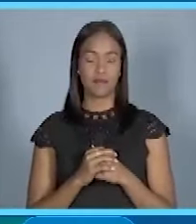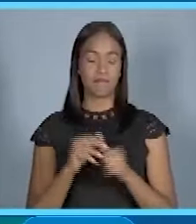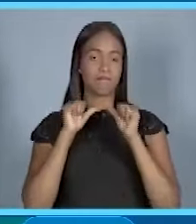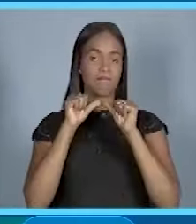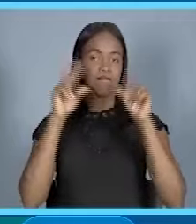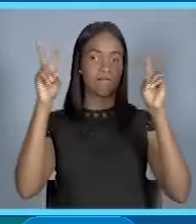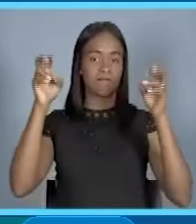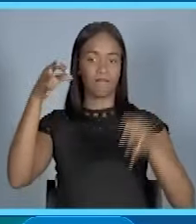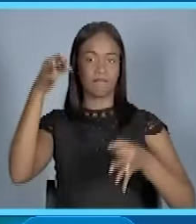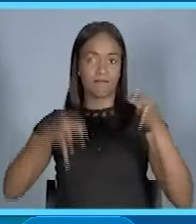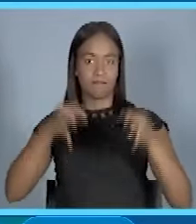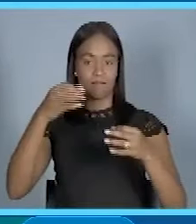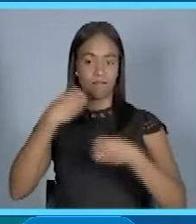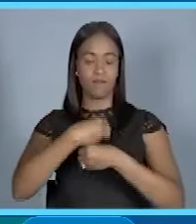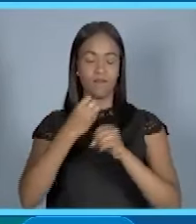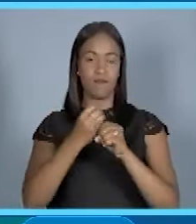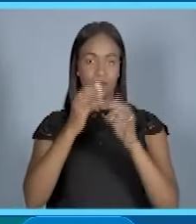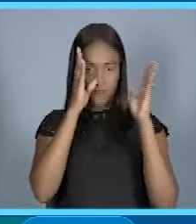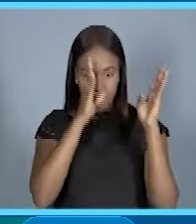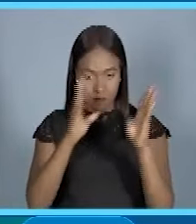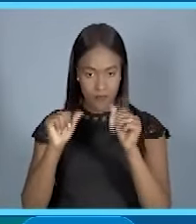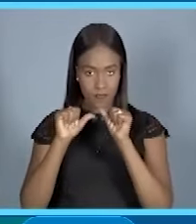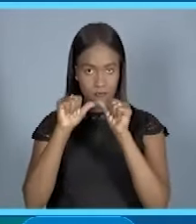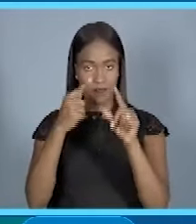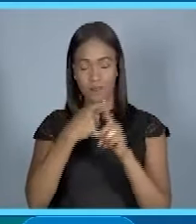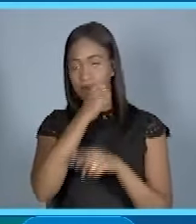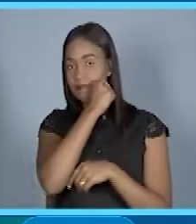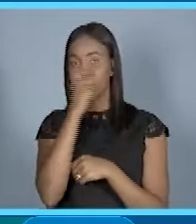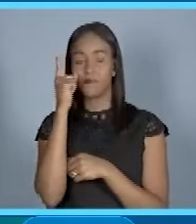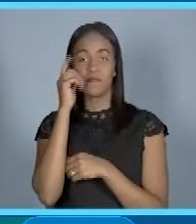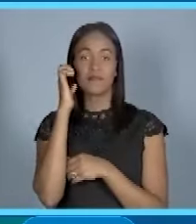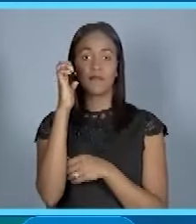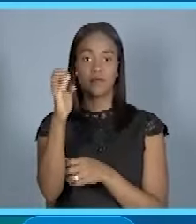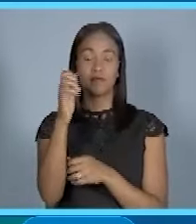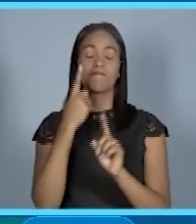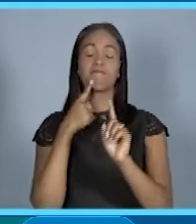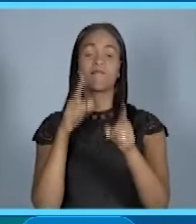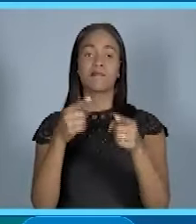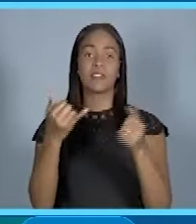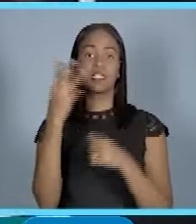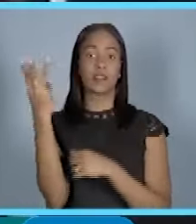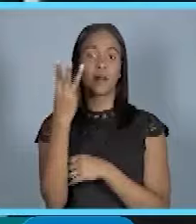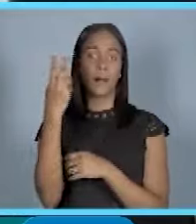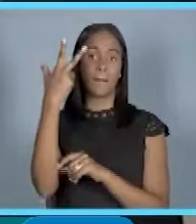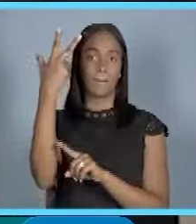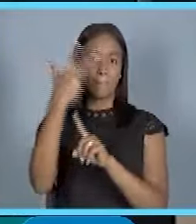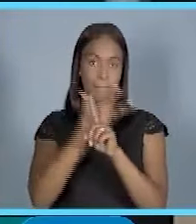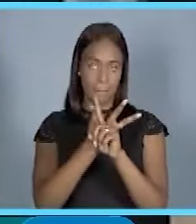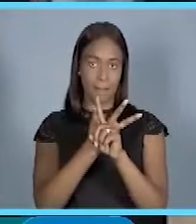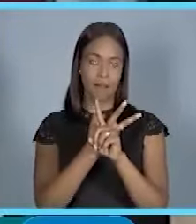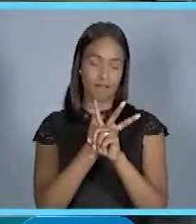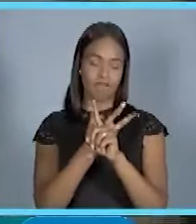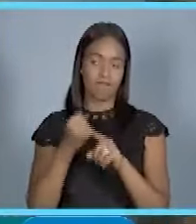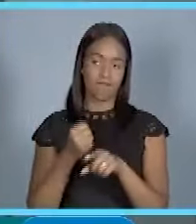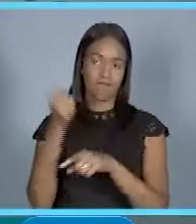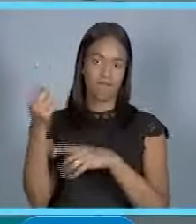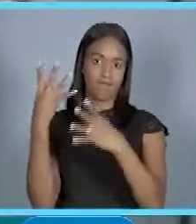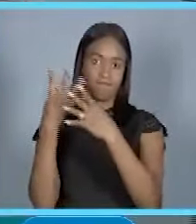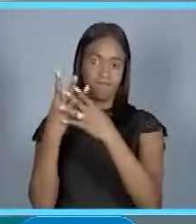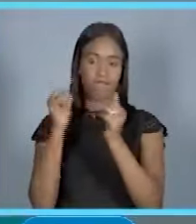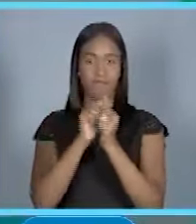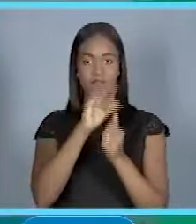Seguimos en el ámbito judicial. La Oficina de Atención Permanente de Santo Domingo Este dictó hoy miércoles 3 meses de medida de coerción